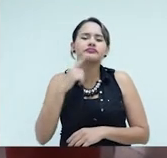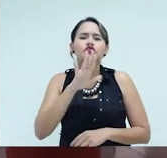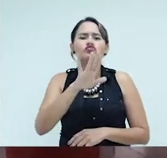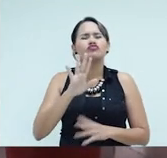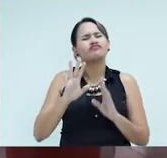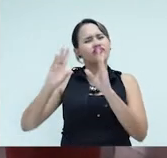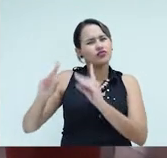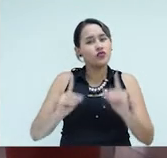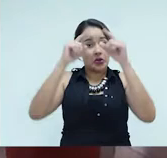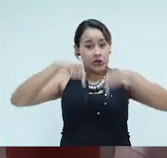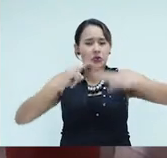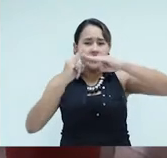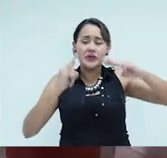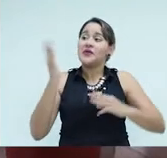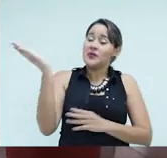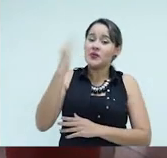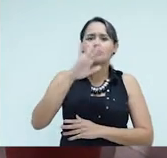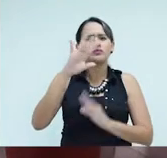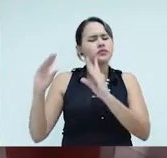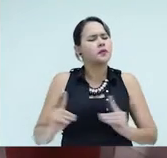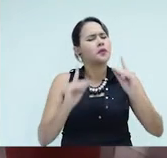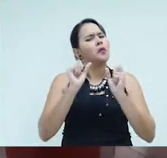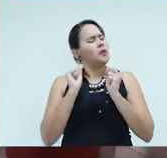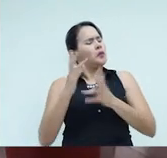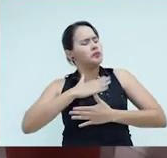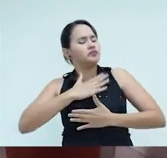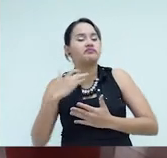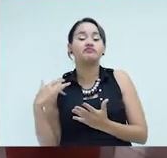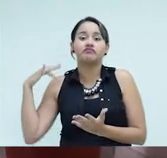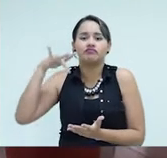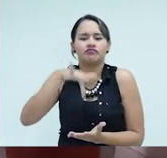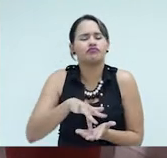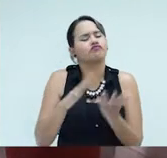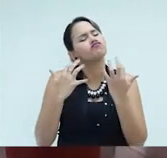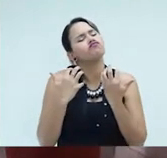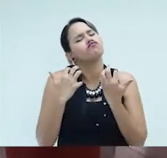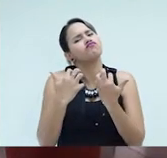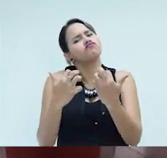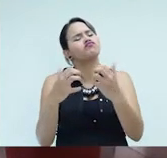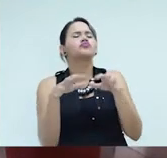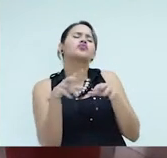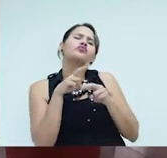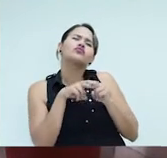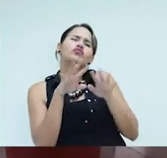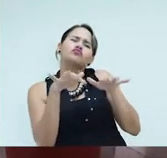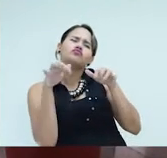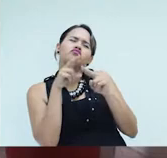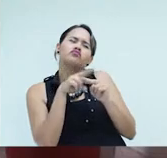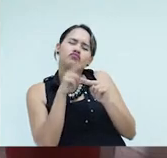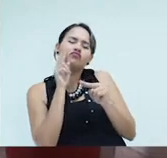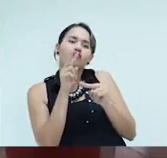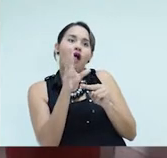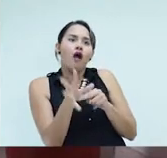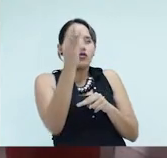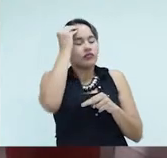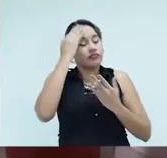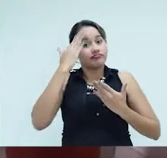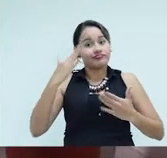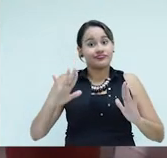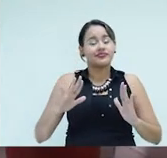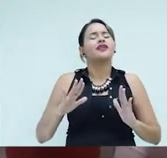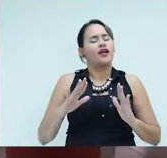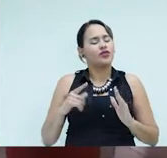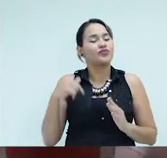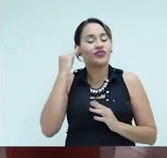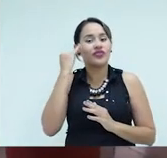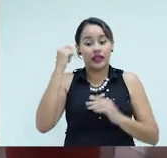hago quizzes, exámenes y al final del semestre elaboré una encuesta de satisfacción donde los resultados